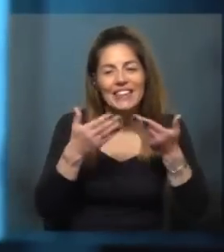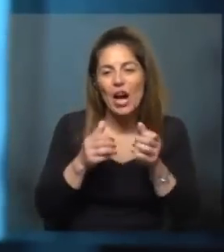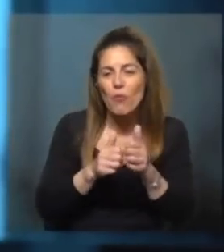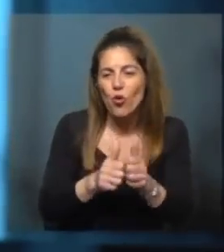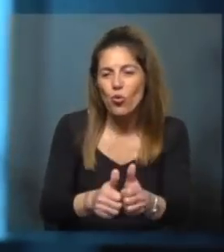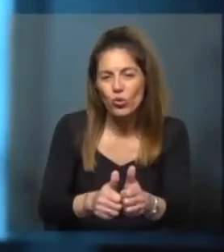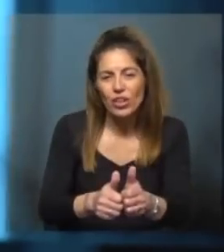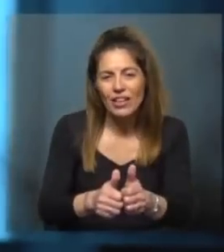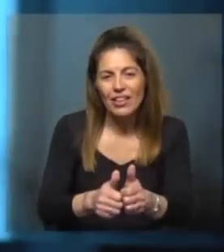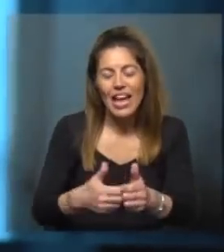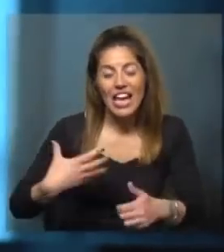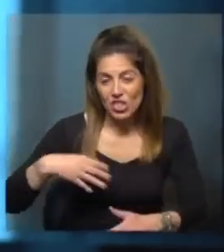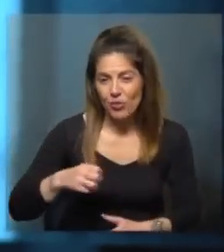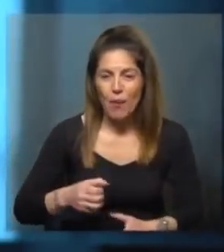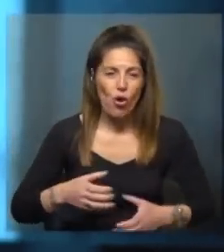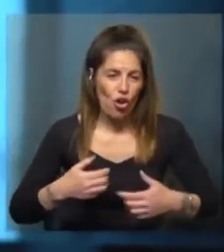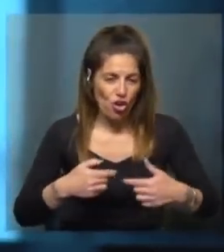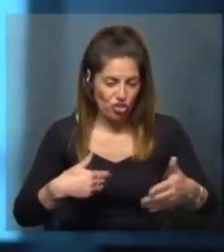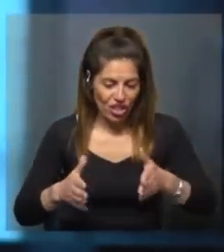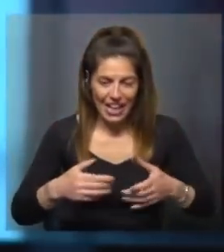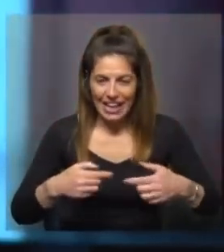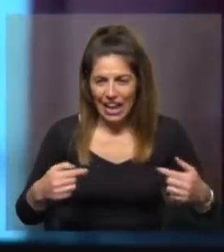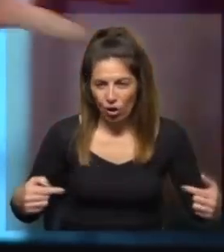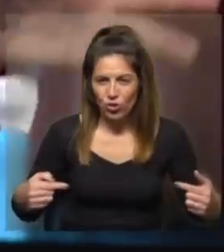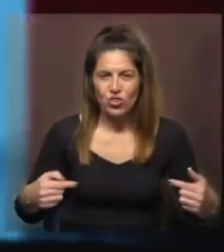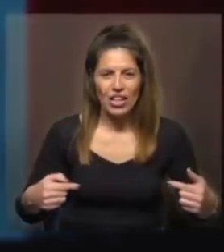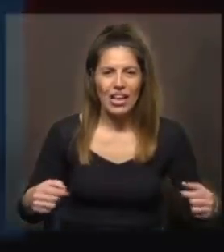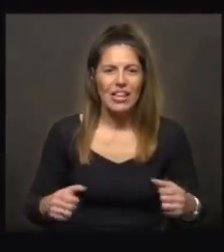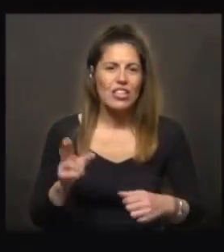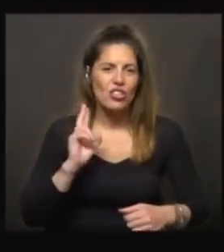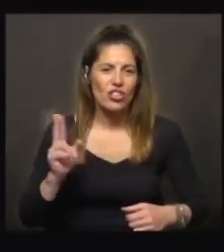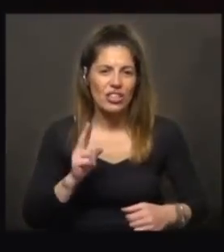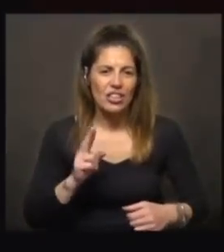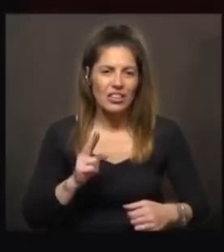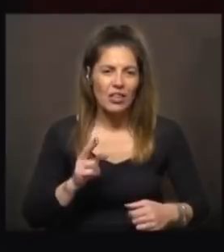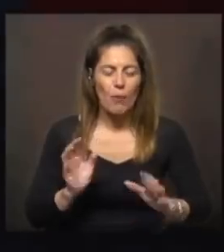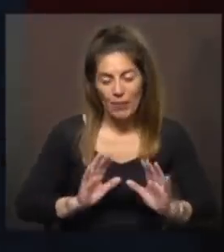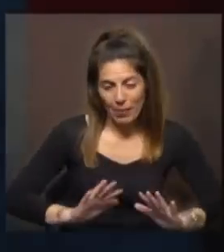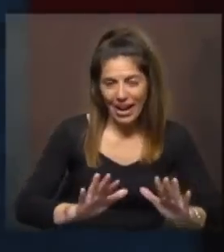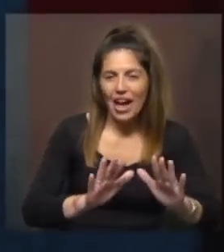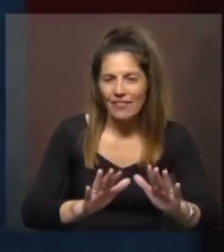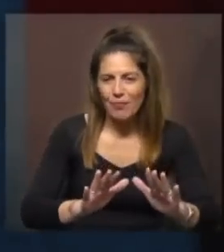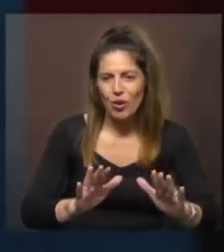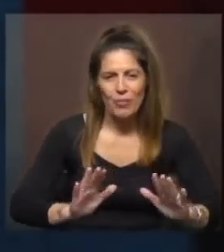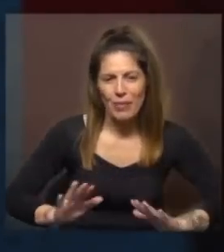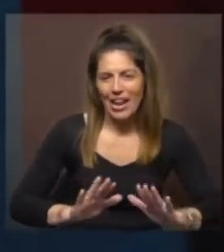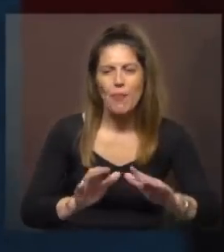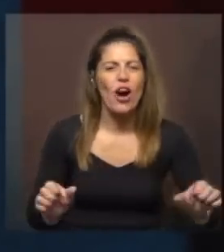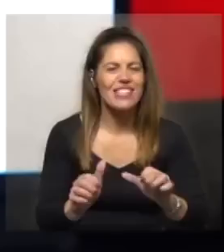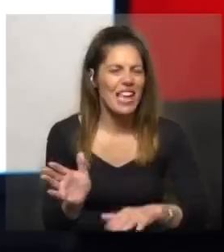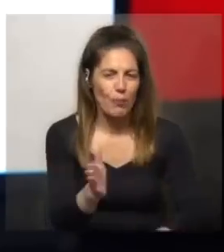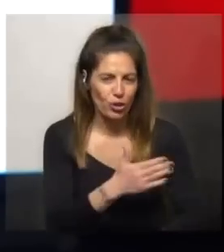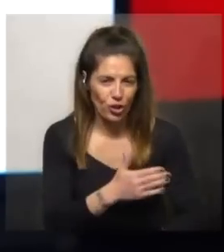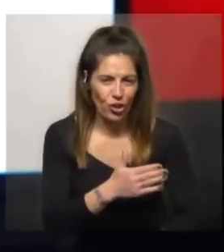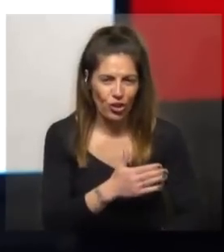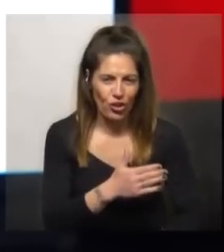consistía en cargar los equipos armarlo Marianita de nos hace hacer sonidos cobrar unos pesitos desarmar devolverlos a la sala hacíamos todo e